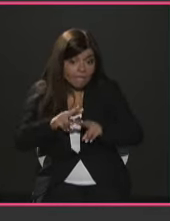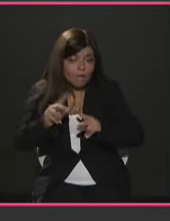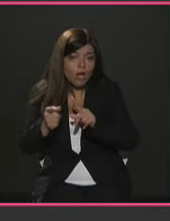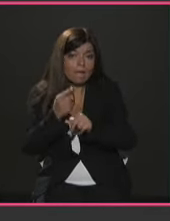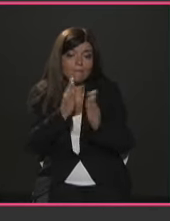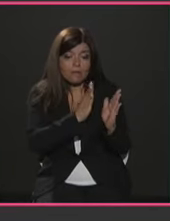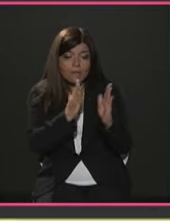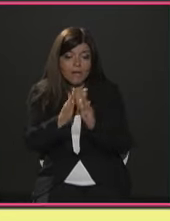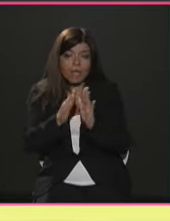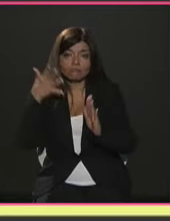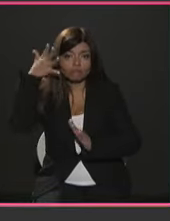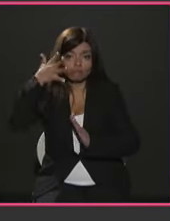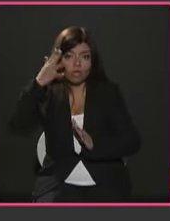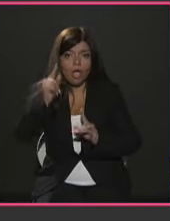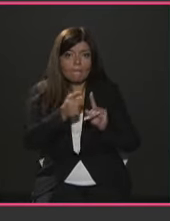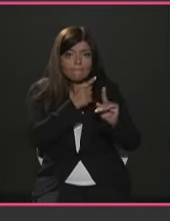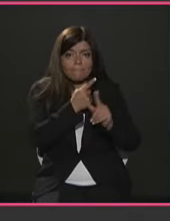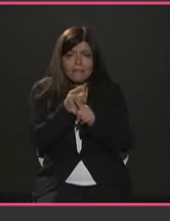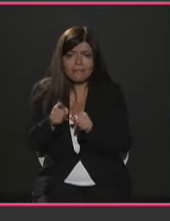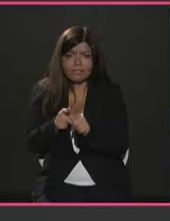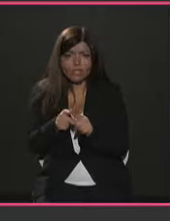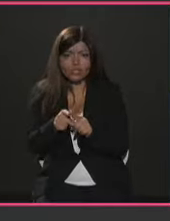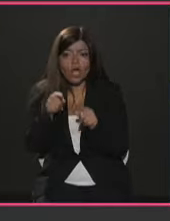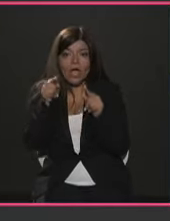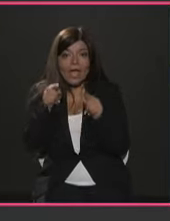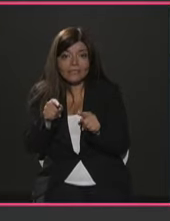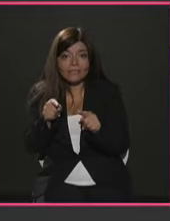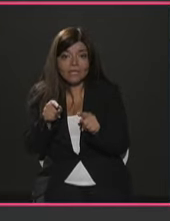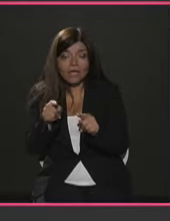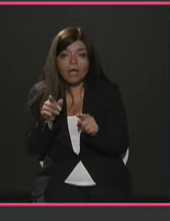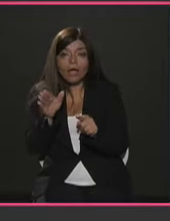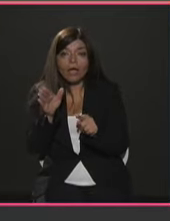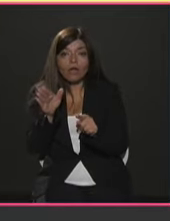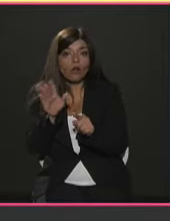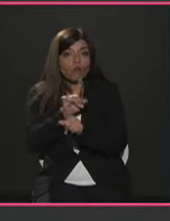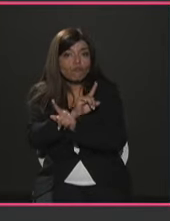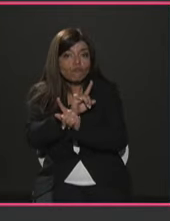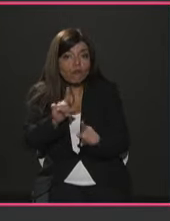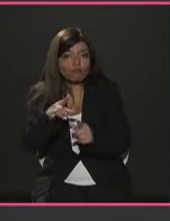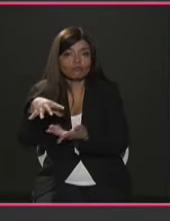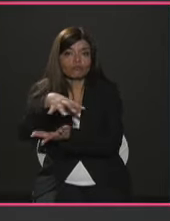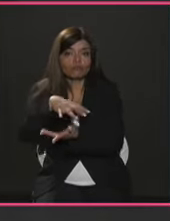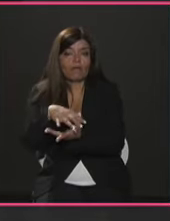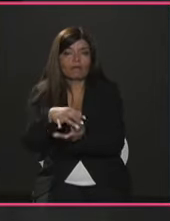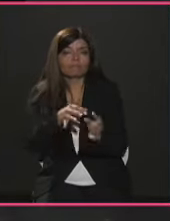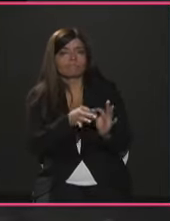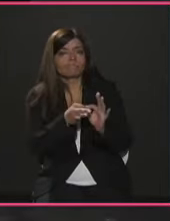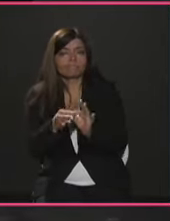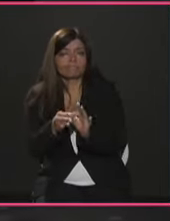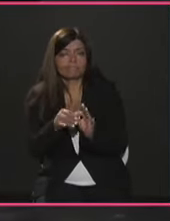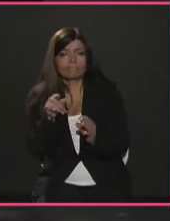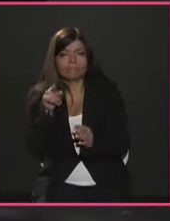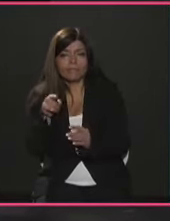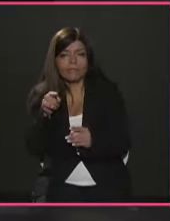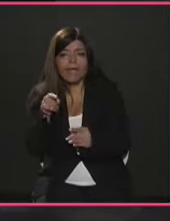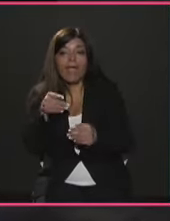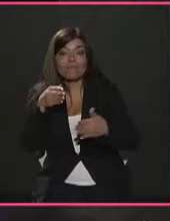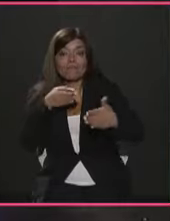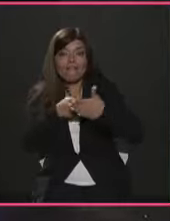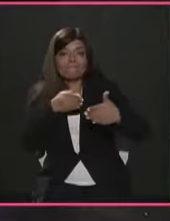primera parte de mi presentación son las manchas de la no ciudad son las manchas donde tenemos la